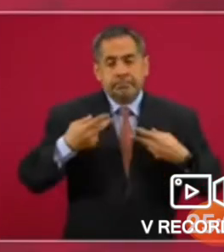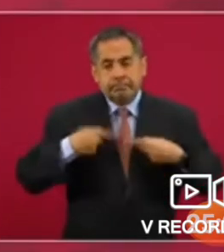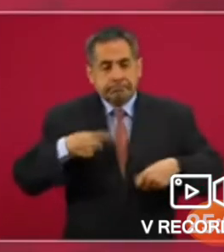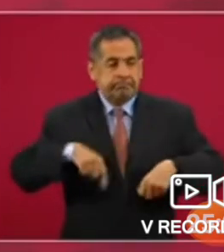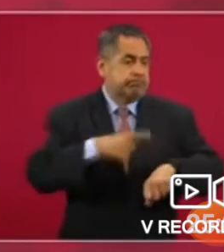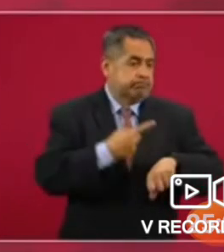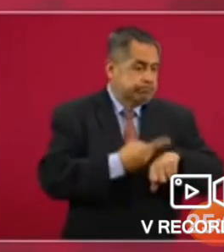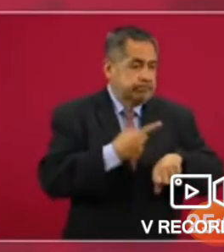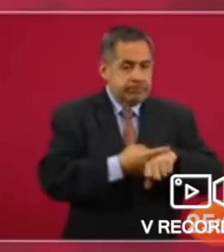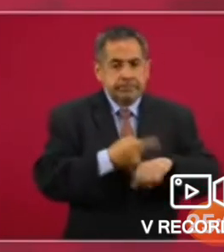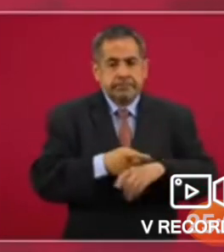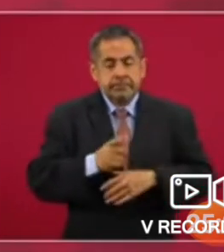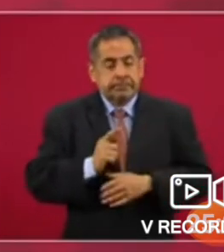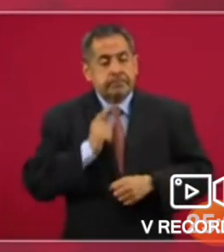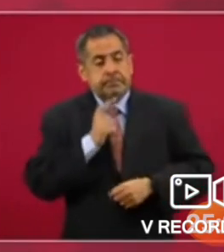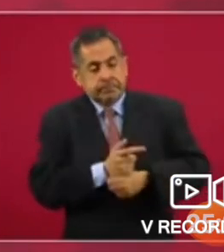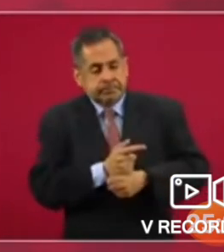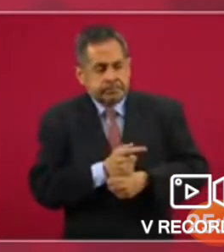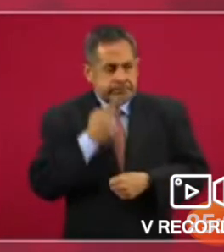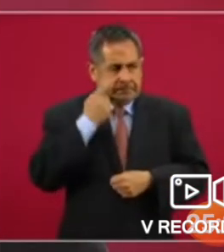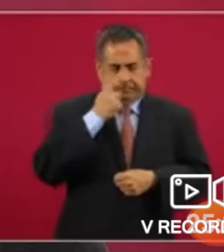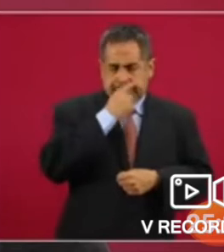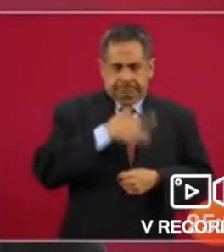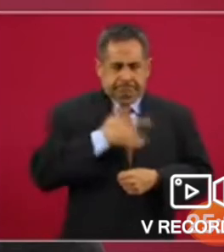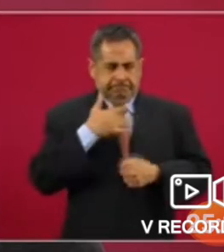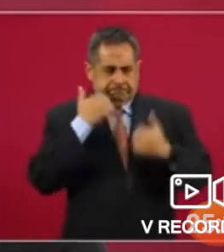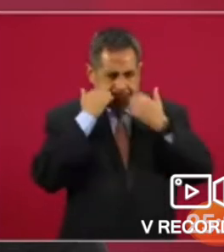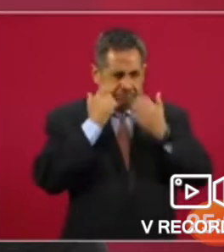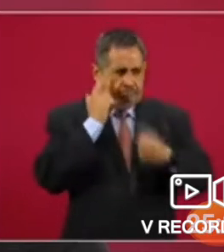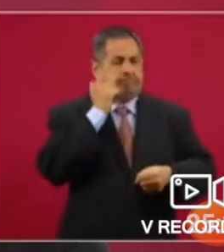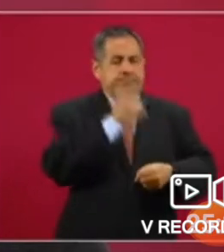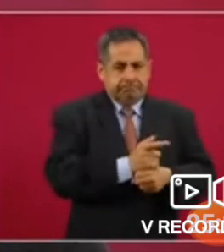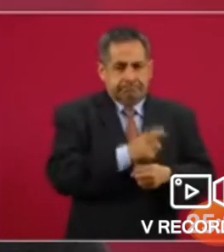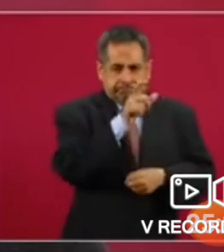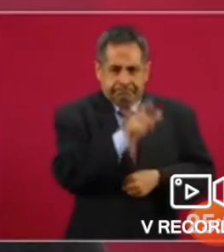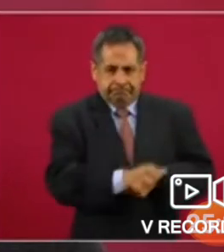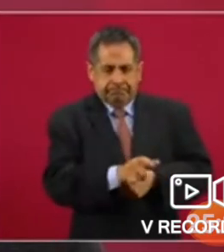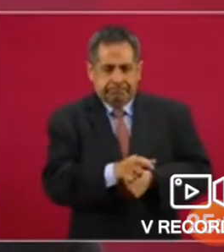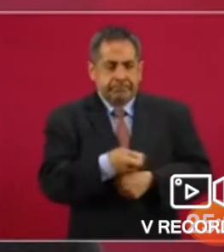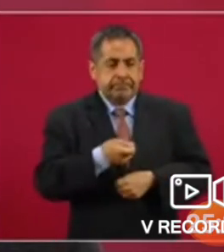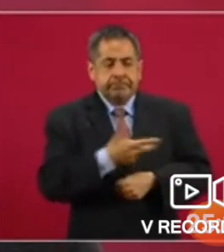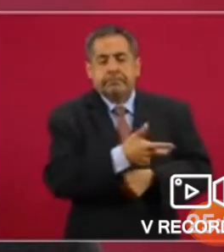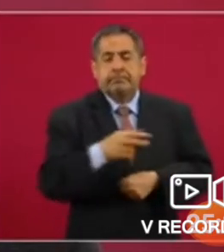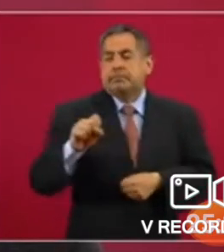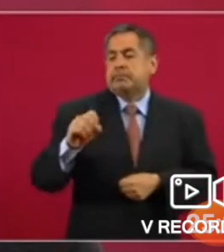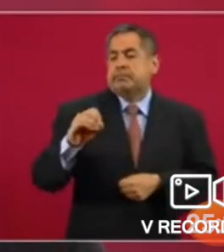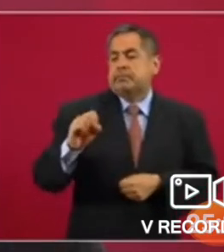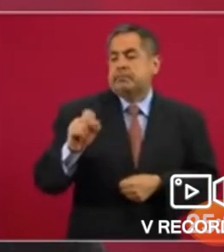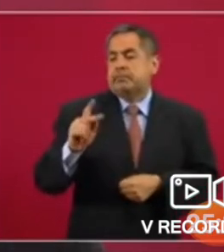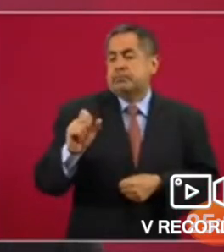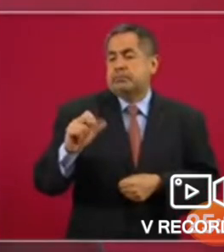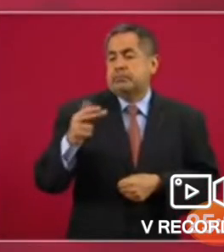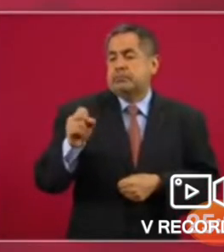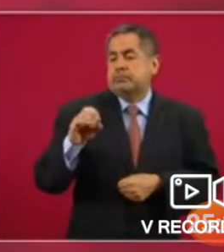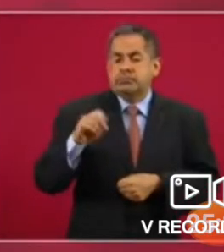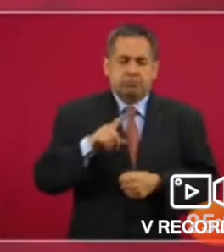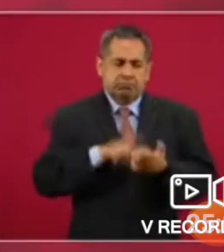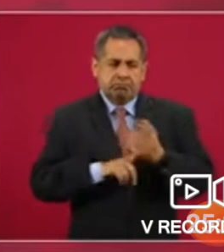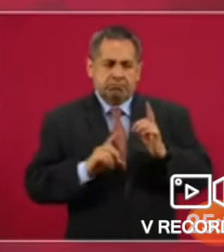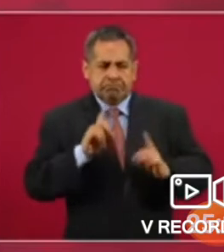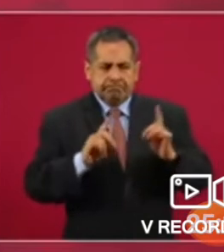COVID, pueden ser detectadas por sus síntomas, y a eso técnicamente le llamamos caso sospechoso. Y es importante porque